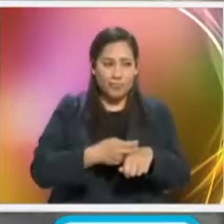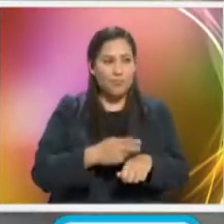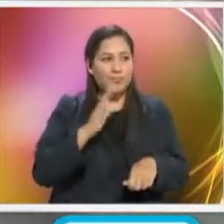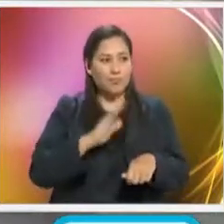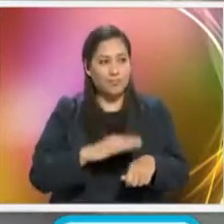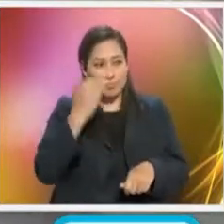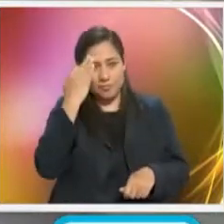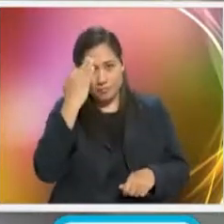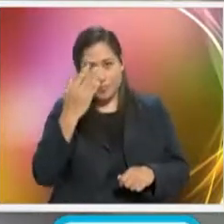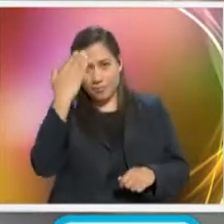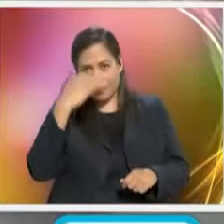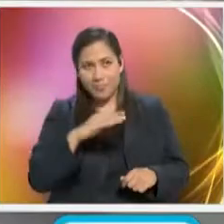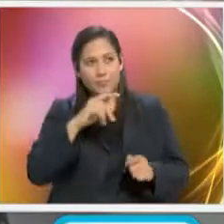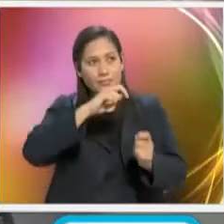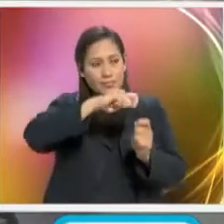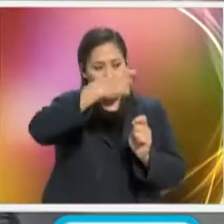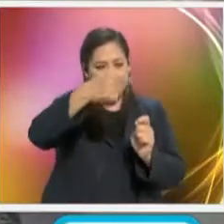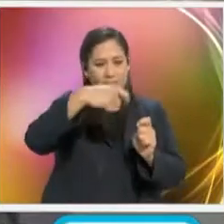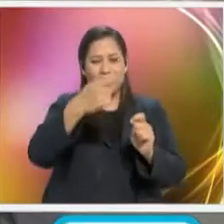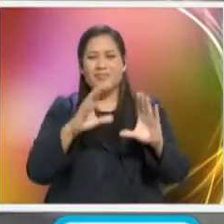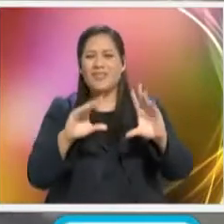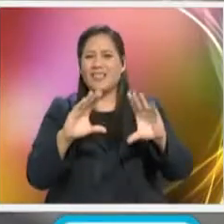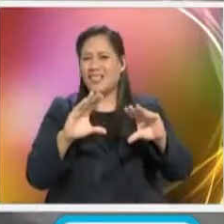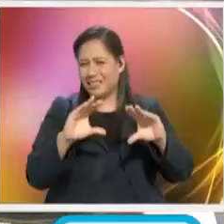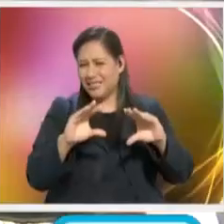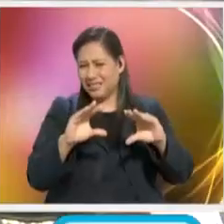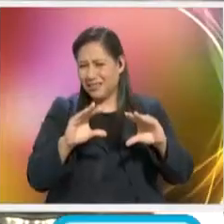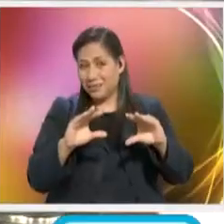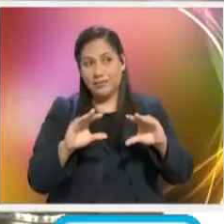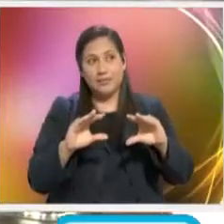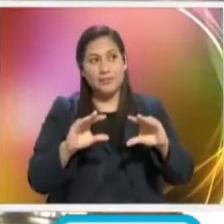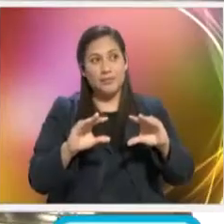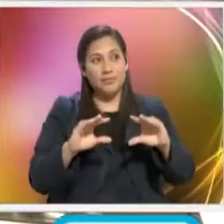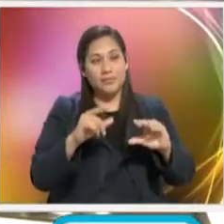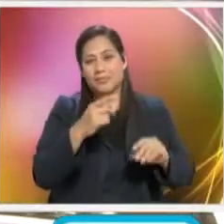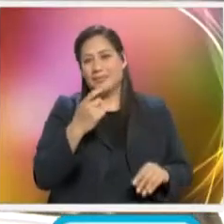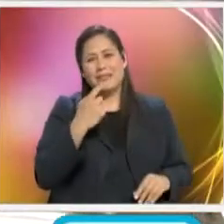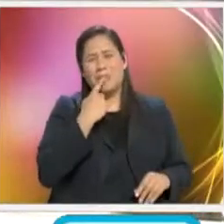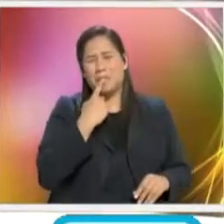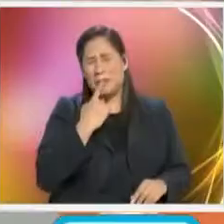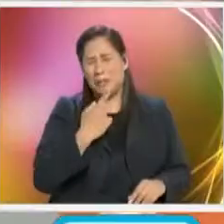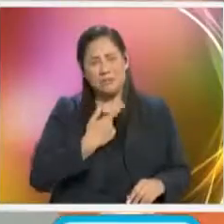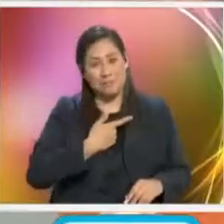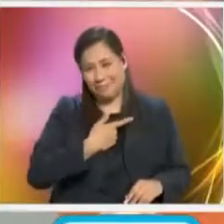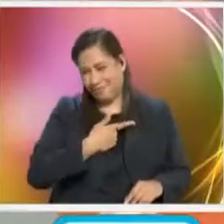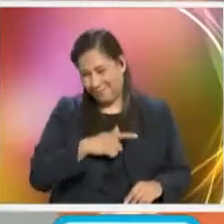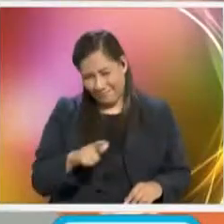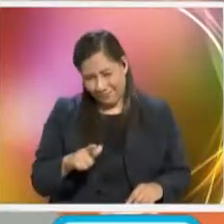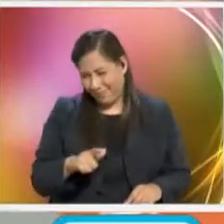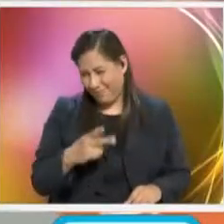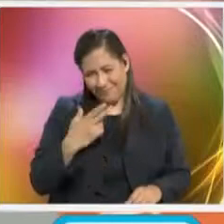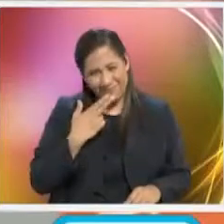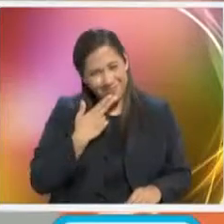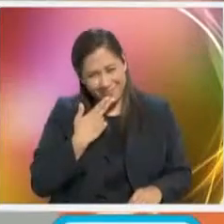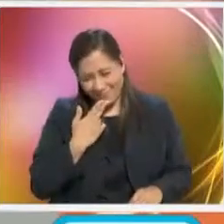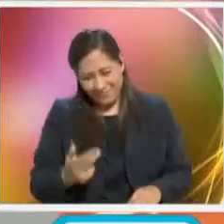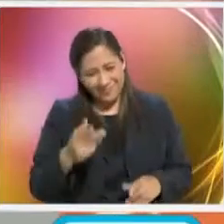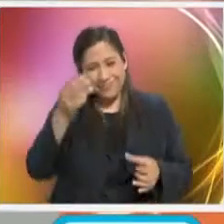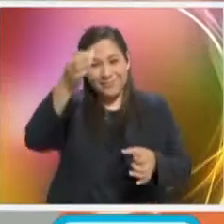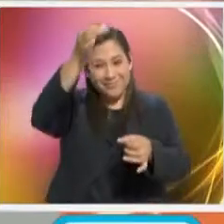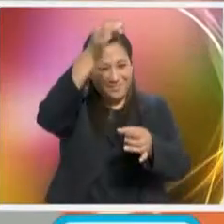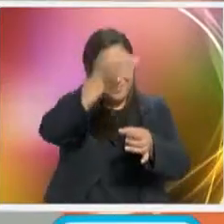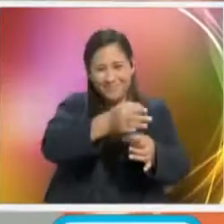tiempo. ¿No te ha pasado que luego el plátano está como aguadito? Sí, sí, sí. A mí ya esa textura no me gusta. Ya Y está. para esto no sirve. Madurándose.